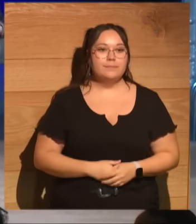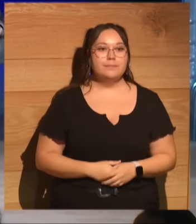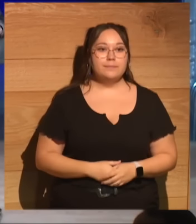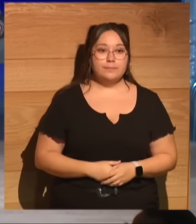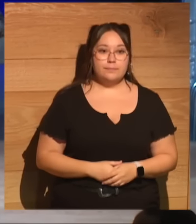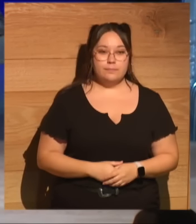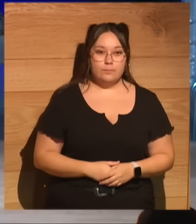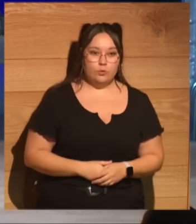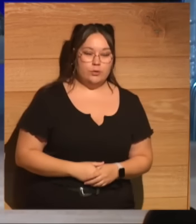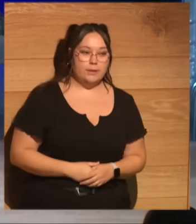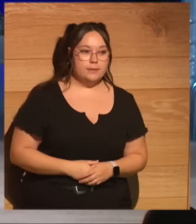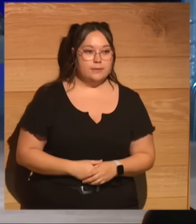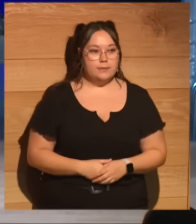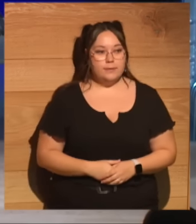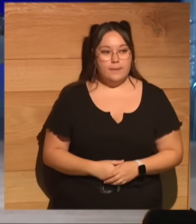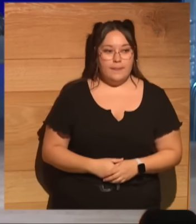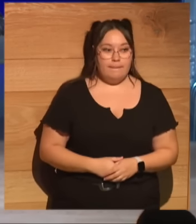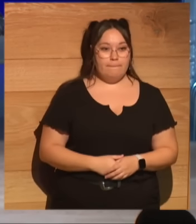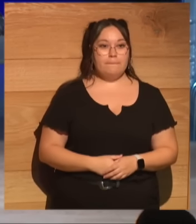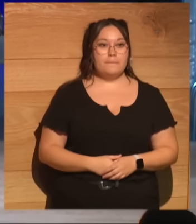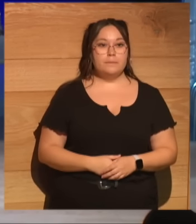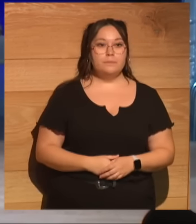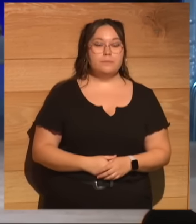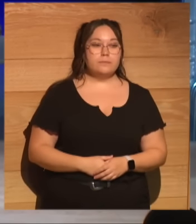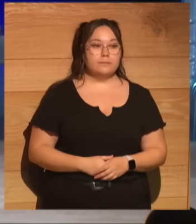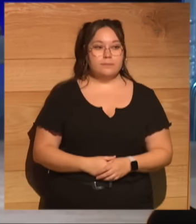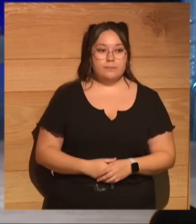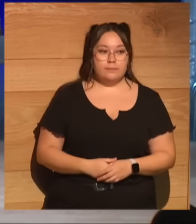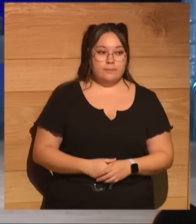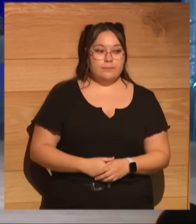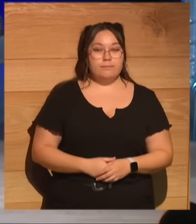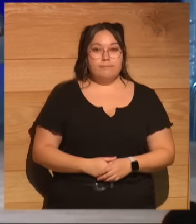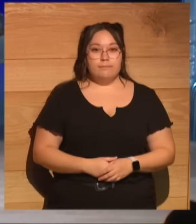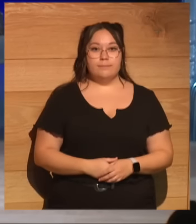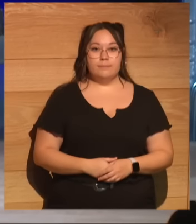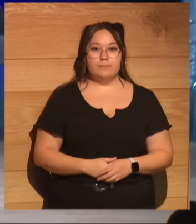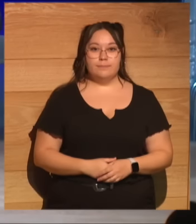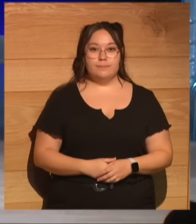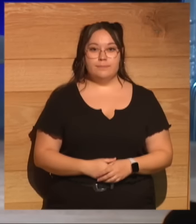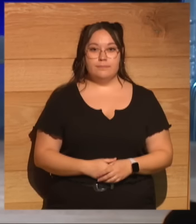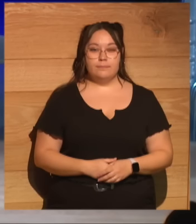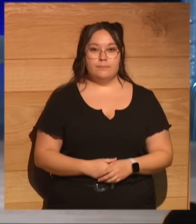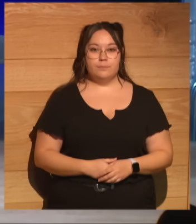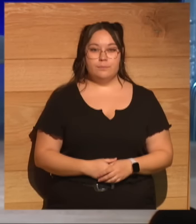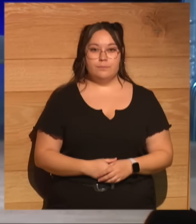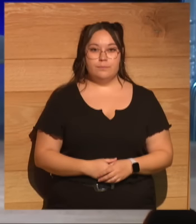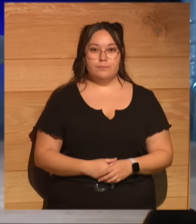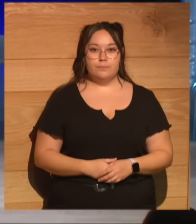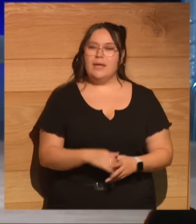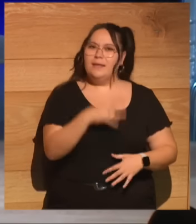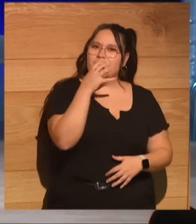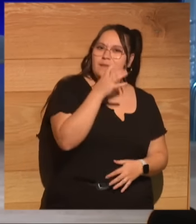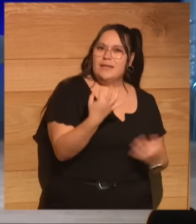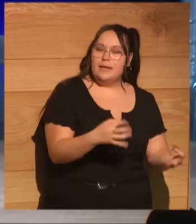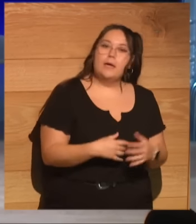¡Oh! ¡Qué delirio! ¡Ay! ¡Uh! ¡Ay! ¿Qué? No, ¿Qué pasa? Odio ¿Qué te quejas,